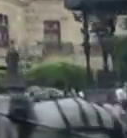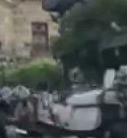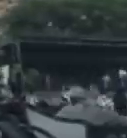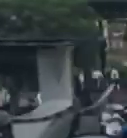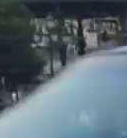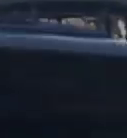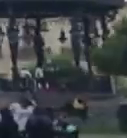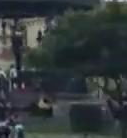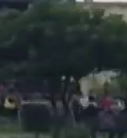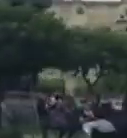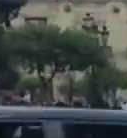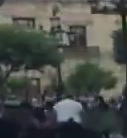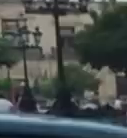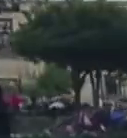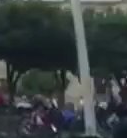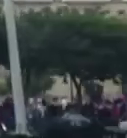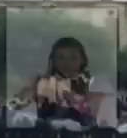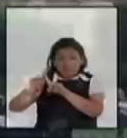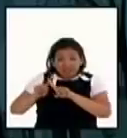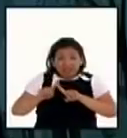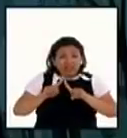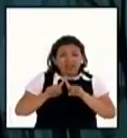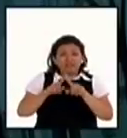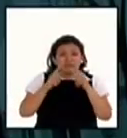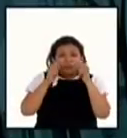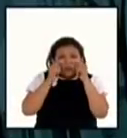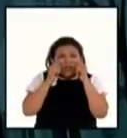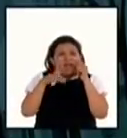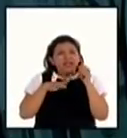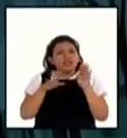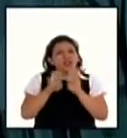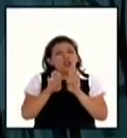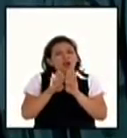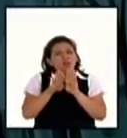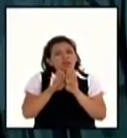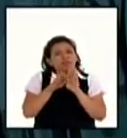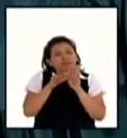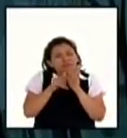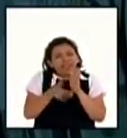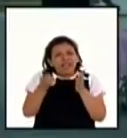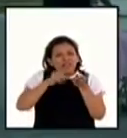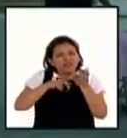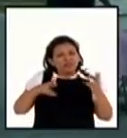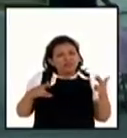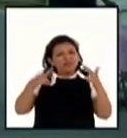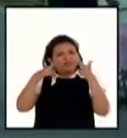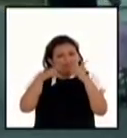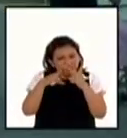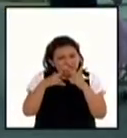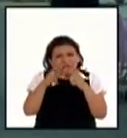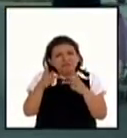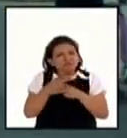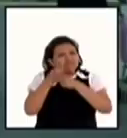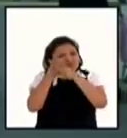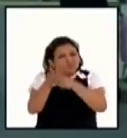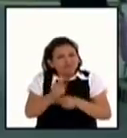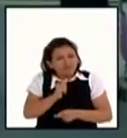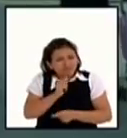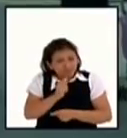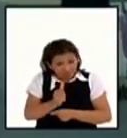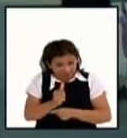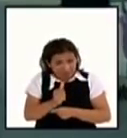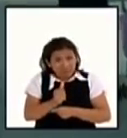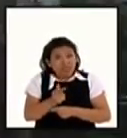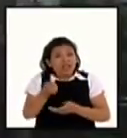Más allá de las diferencias resultado de los brutales excesos del fundamentalismo religioso, de la intolerancia, lo que cabe